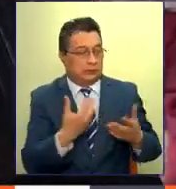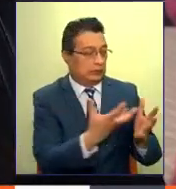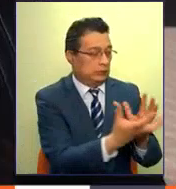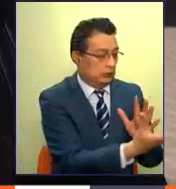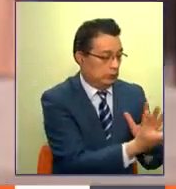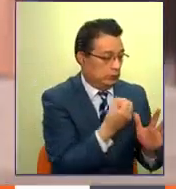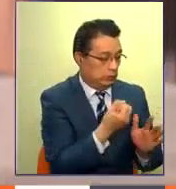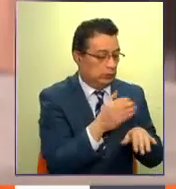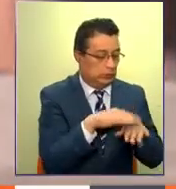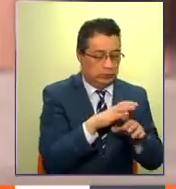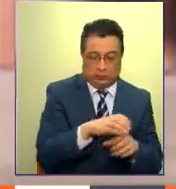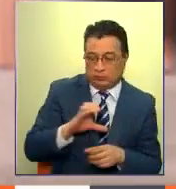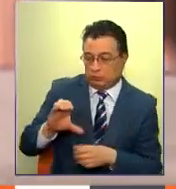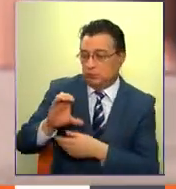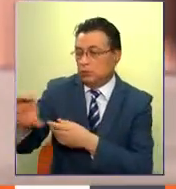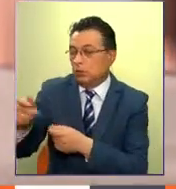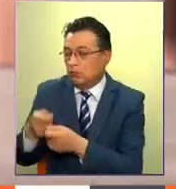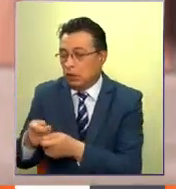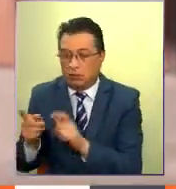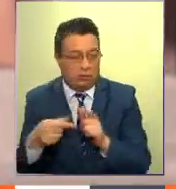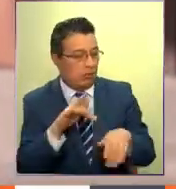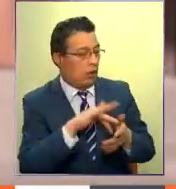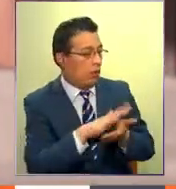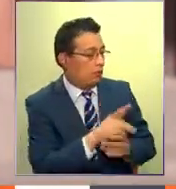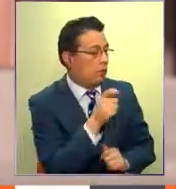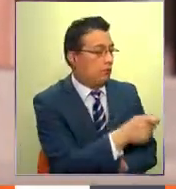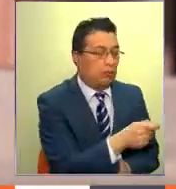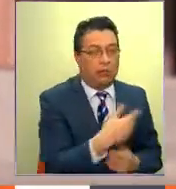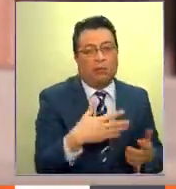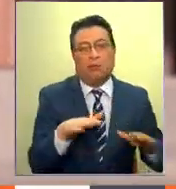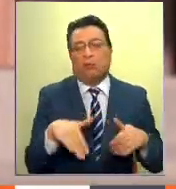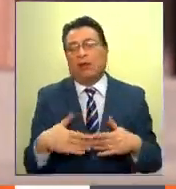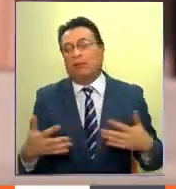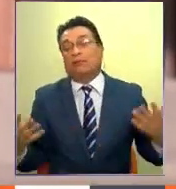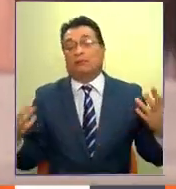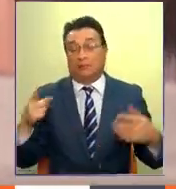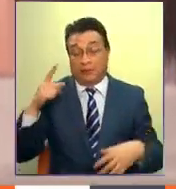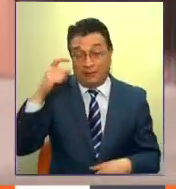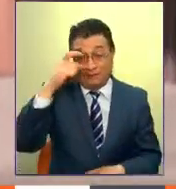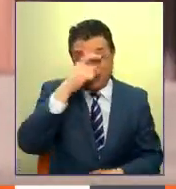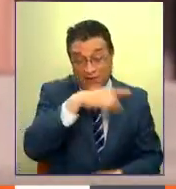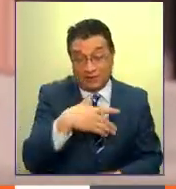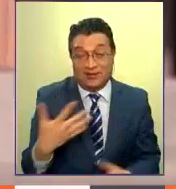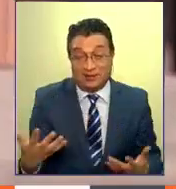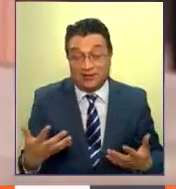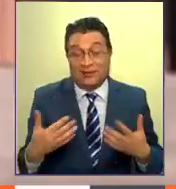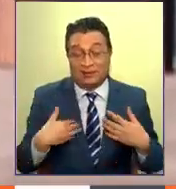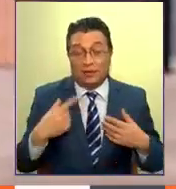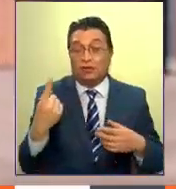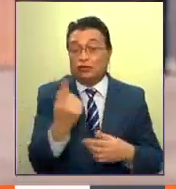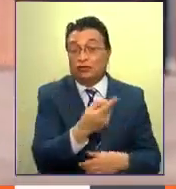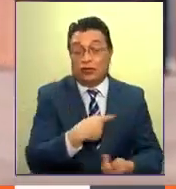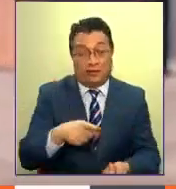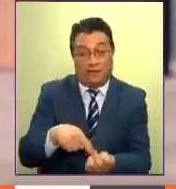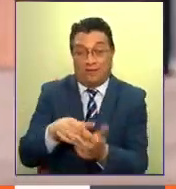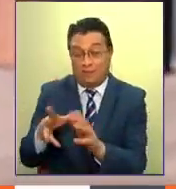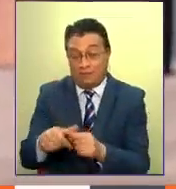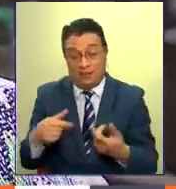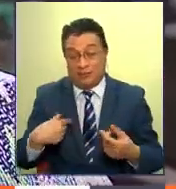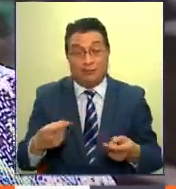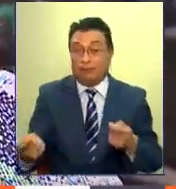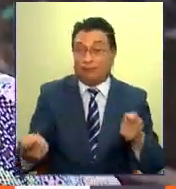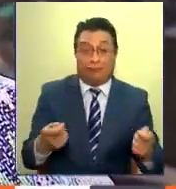otras cosas. Sí, súper difícil. Y yo creo que ninguna familia hoy en día, así como está la situación, llega a fin de